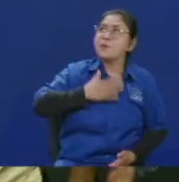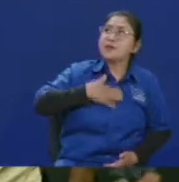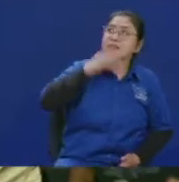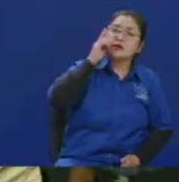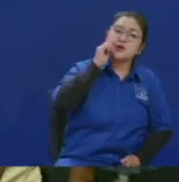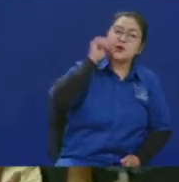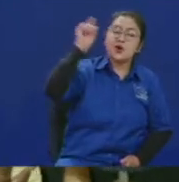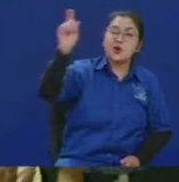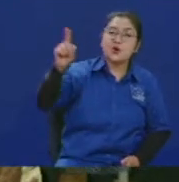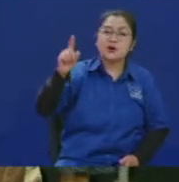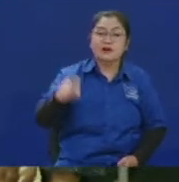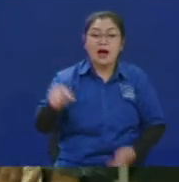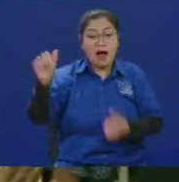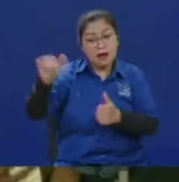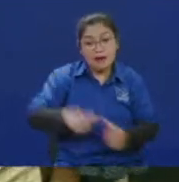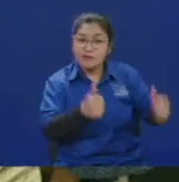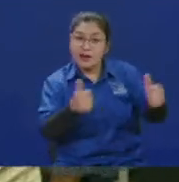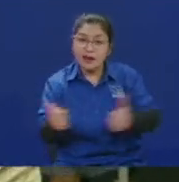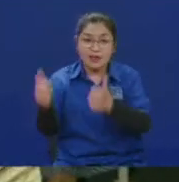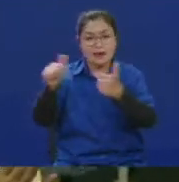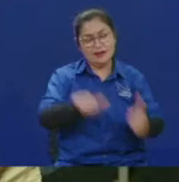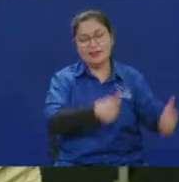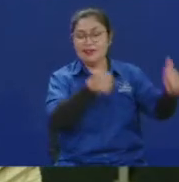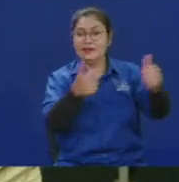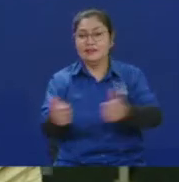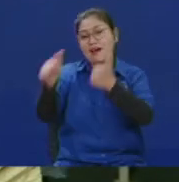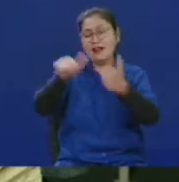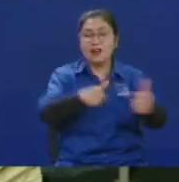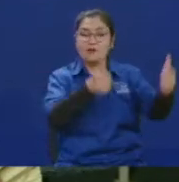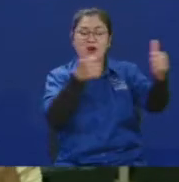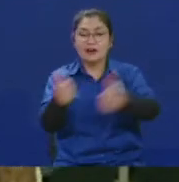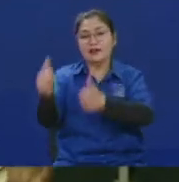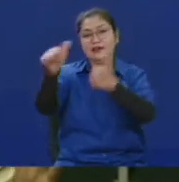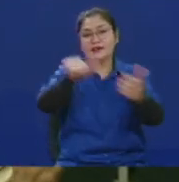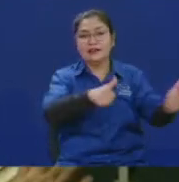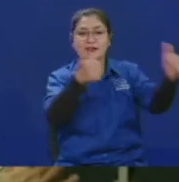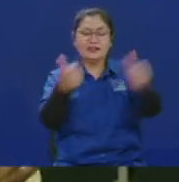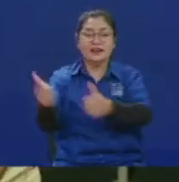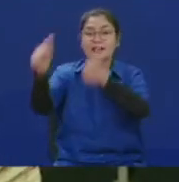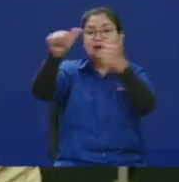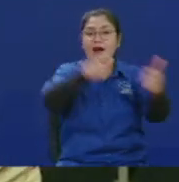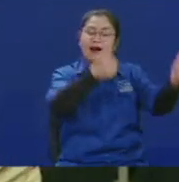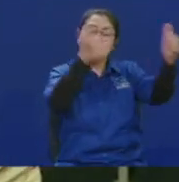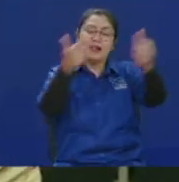alabaré, alabaré. Declaralo juntos. Alabaré, alabaré,